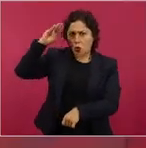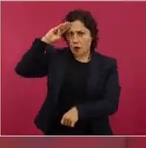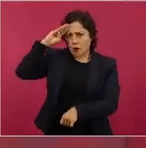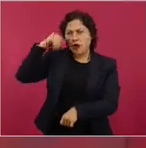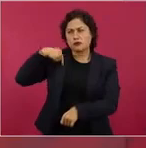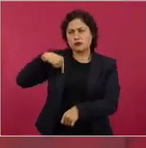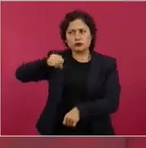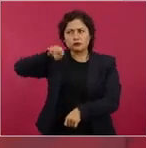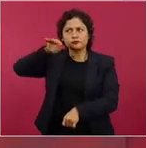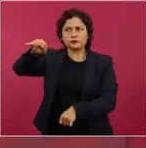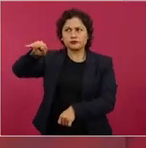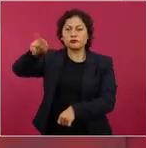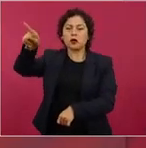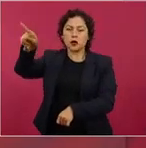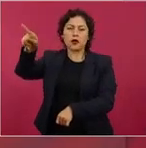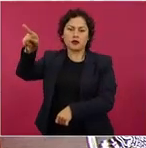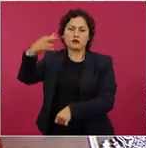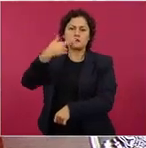respuesta